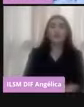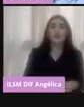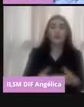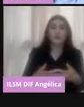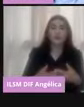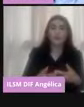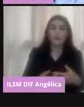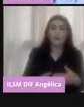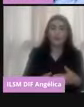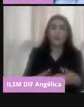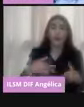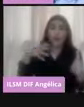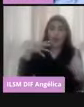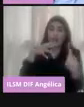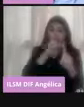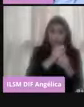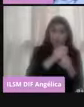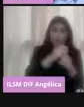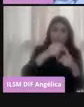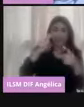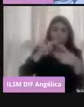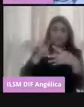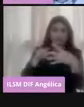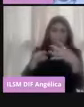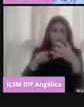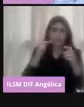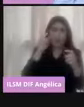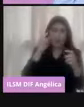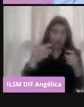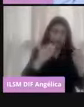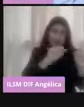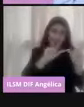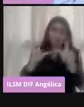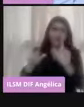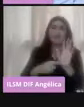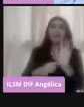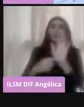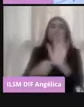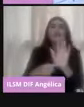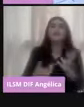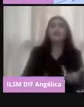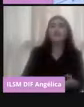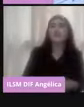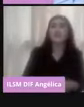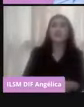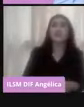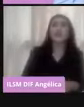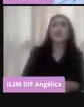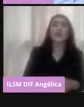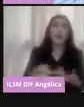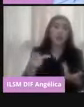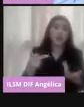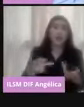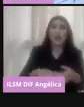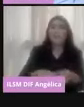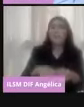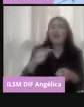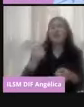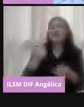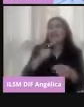los fines que se muestran en la presentación, también tiene principios rectores. Es el principio de certeza,